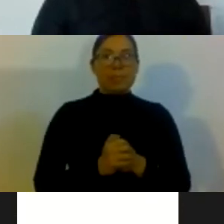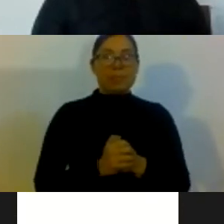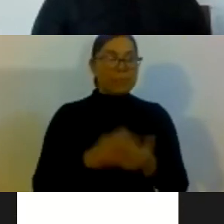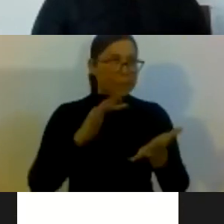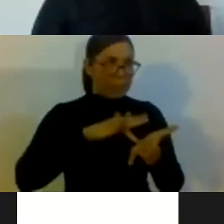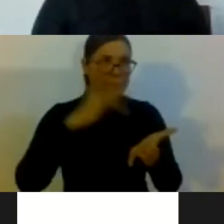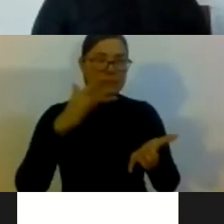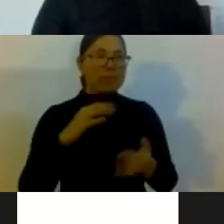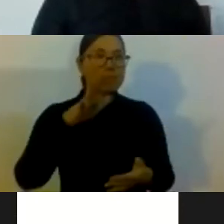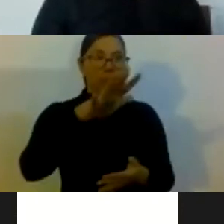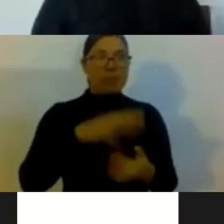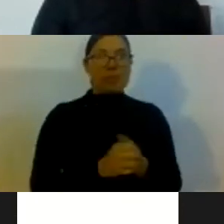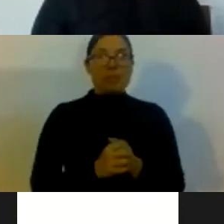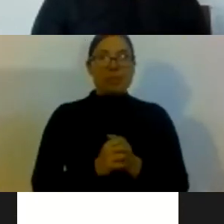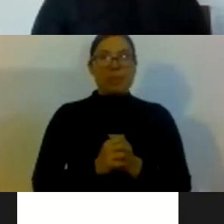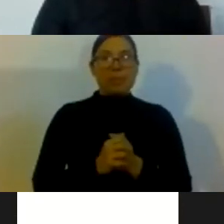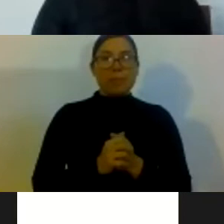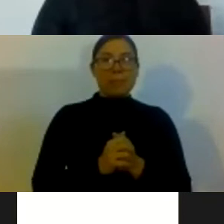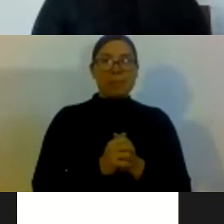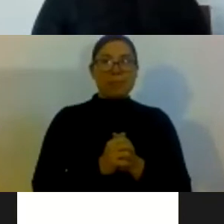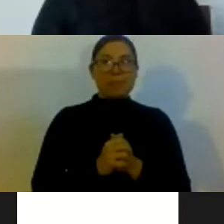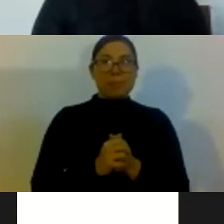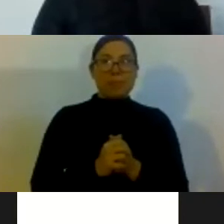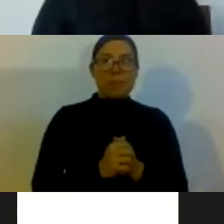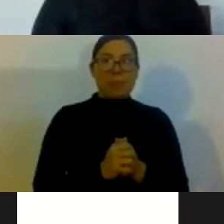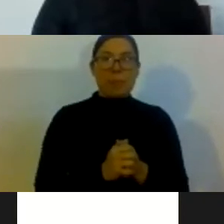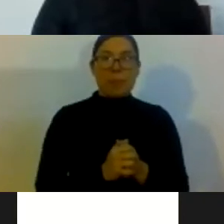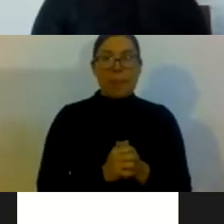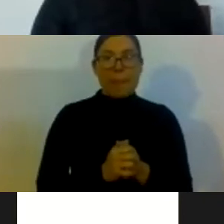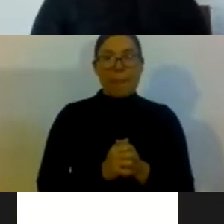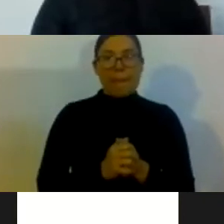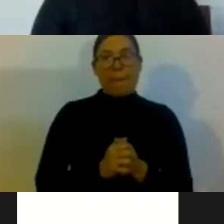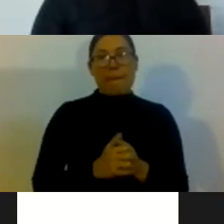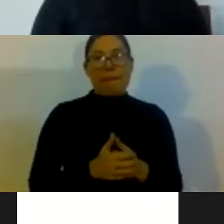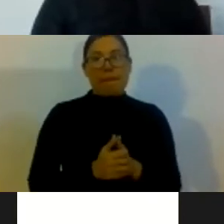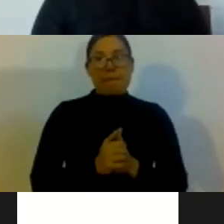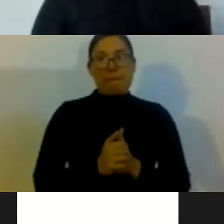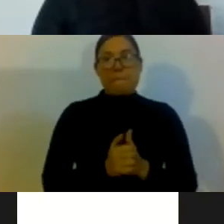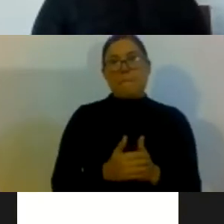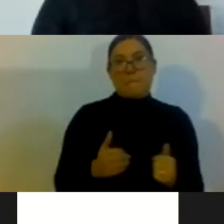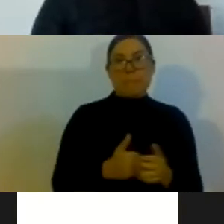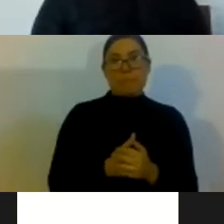más. Muchas gracias, muy amable. Gracias. Gracias.